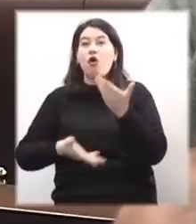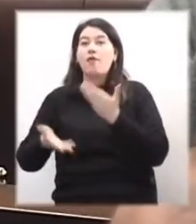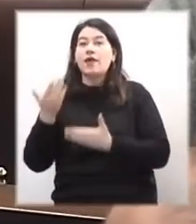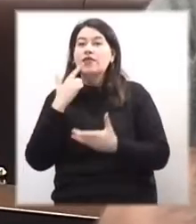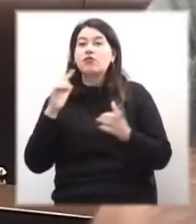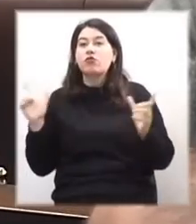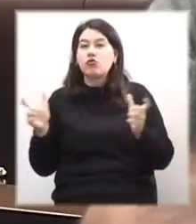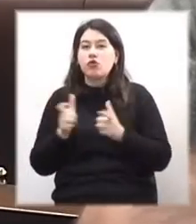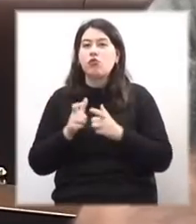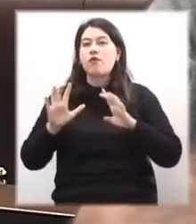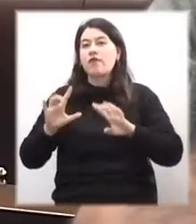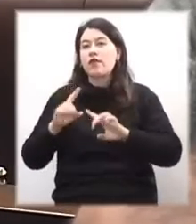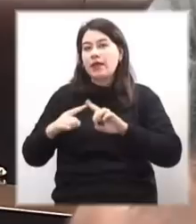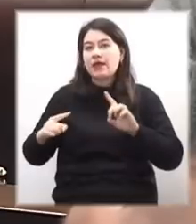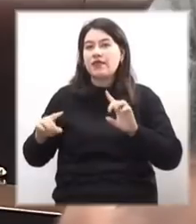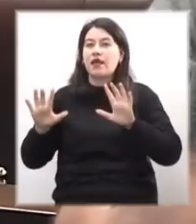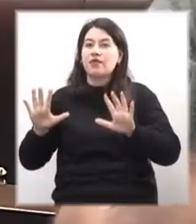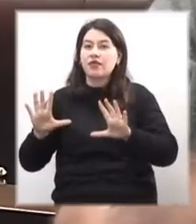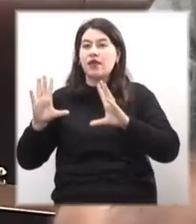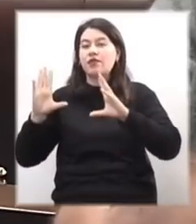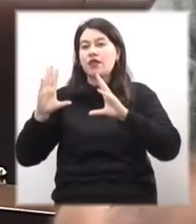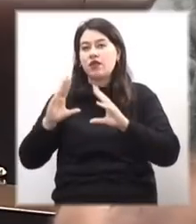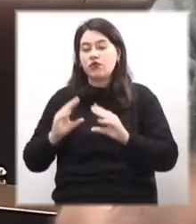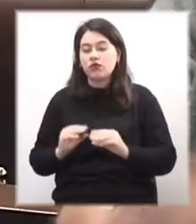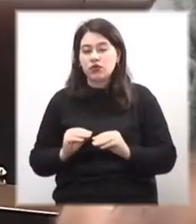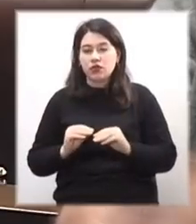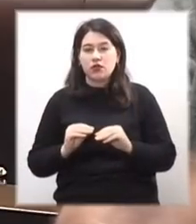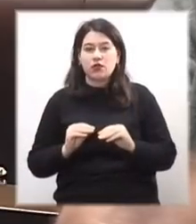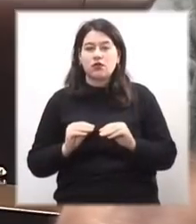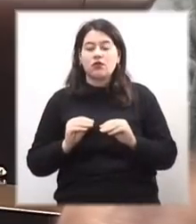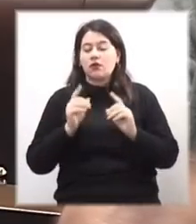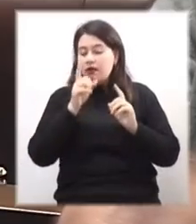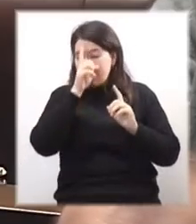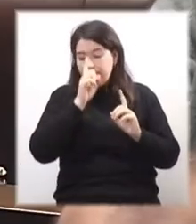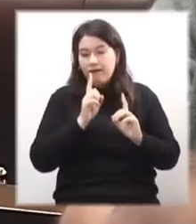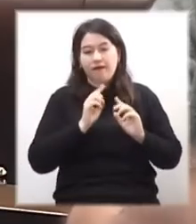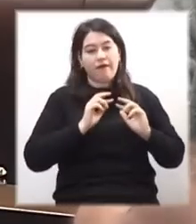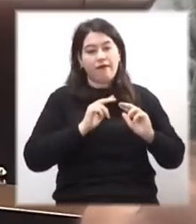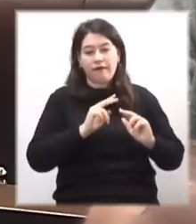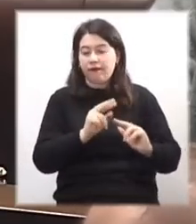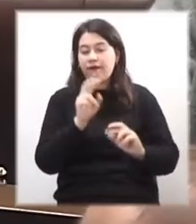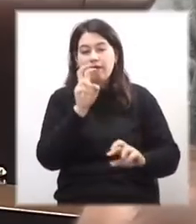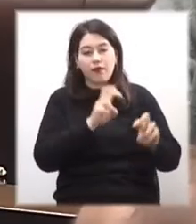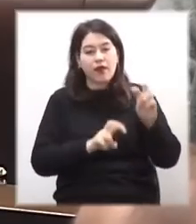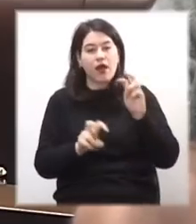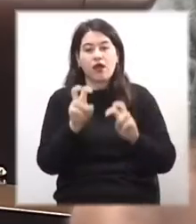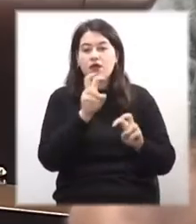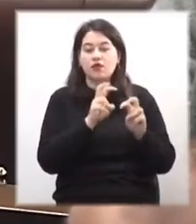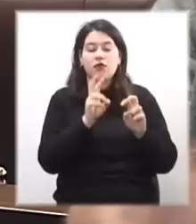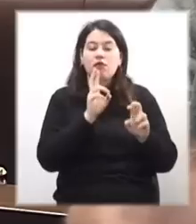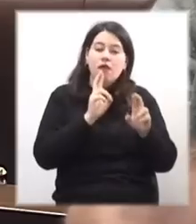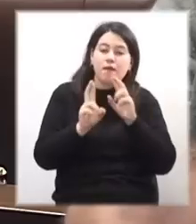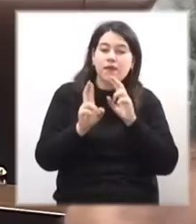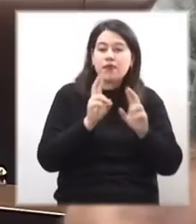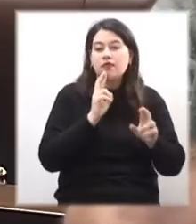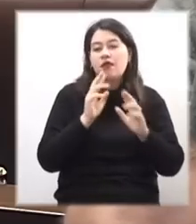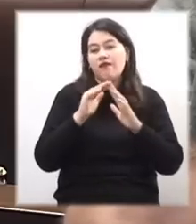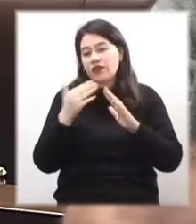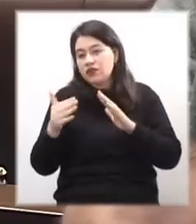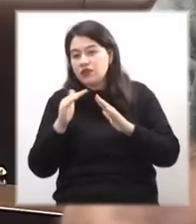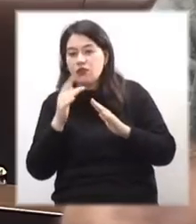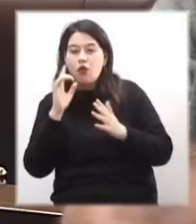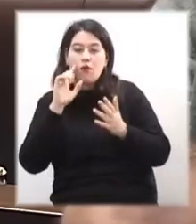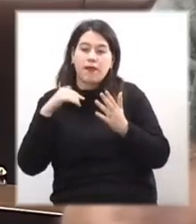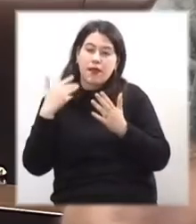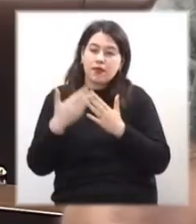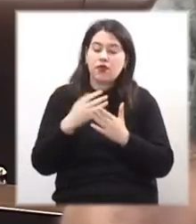las 9:30, 10 de la noche, y él sigue ahí tratando de responder a los vecinos o los